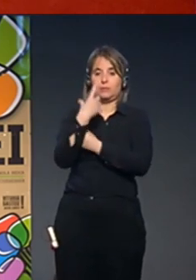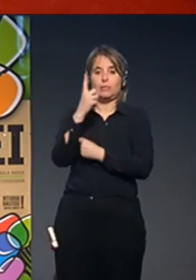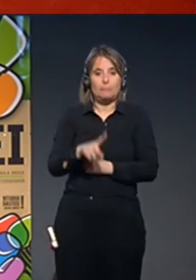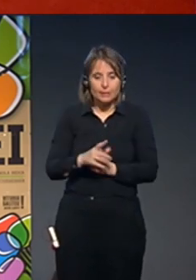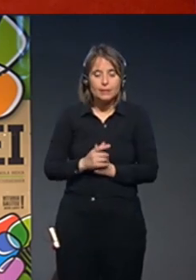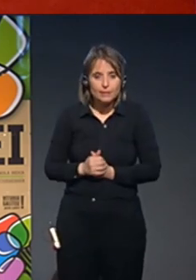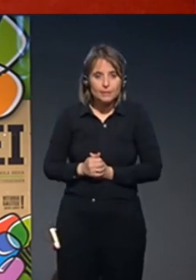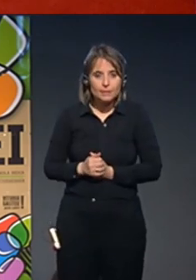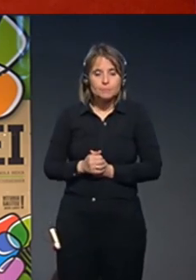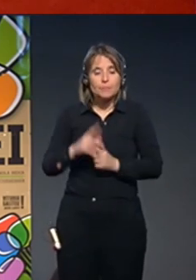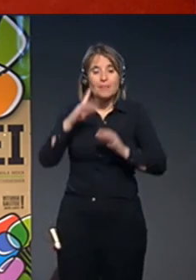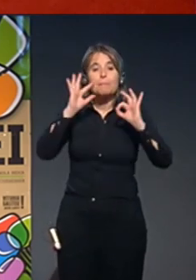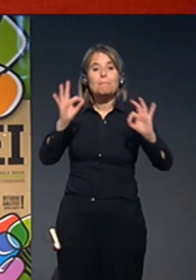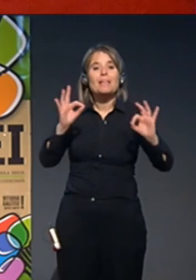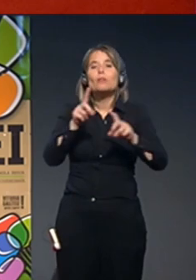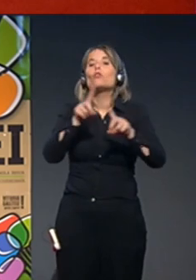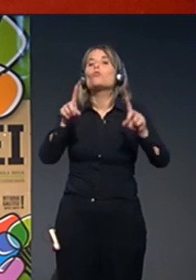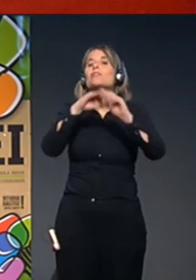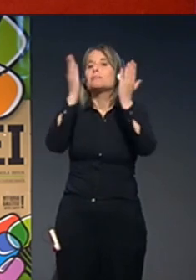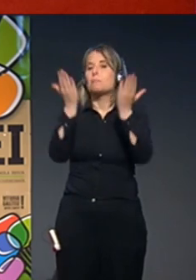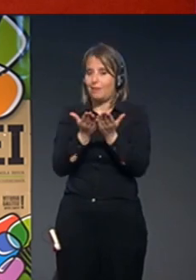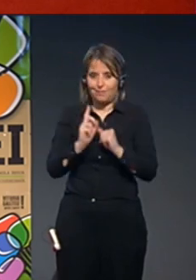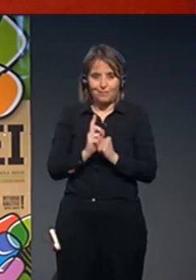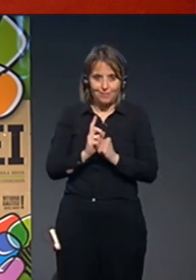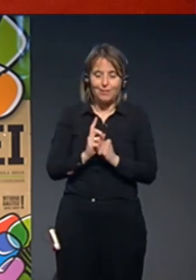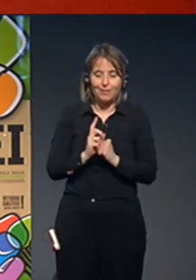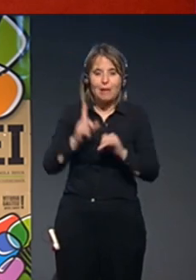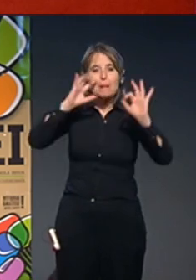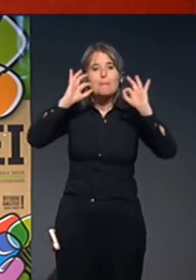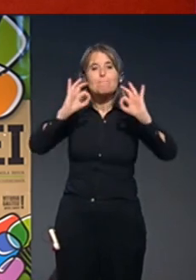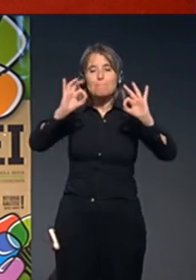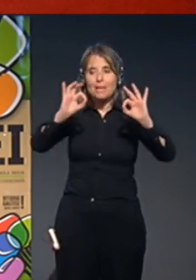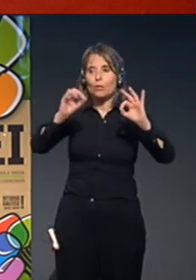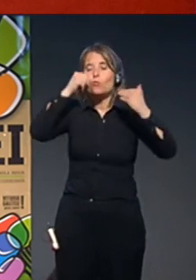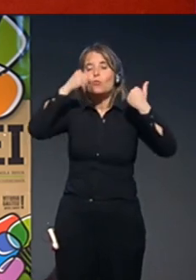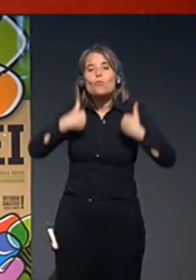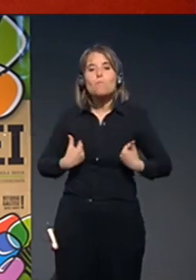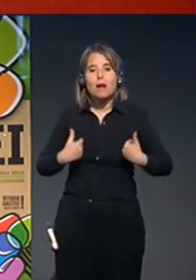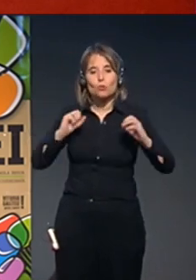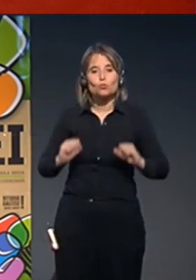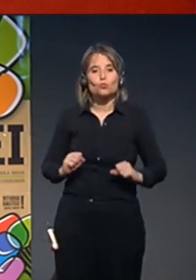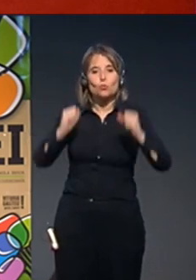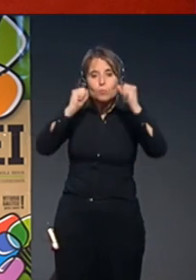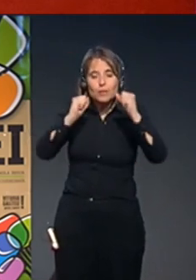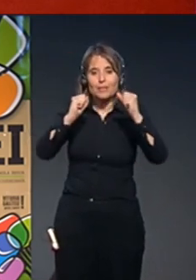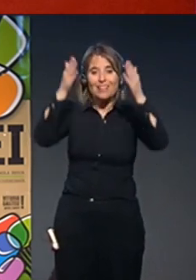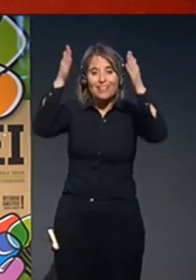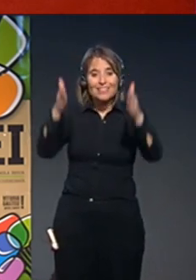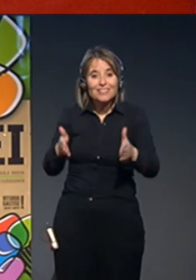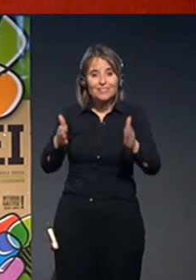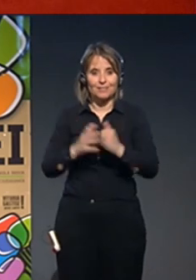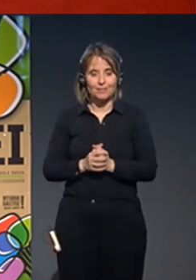Entonces lo que está en peligro no es el planeta es la especie humana es la supervivencia del homos